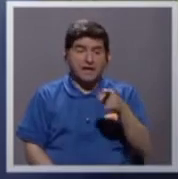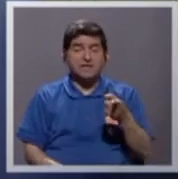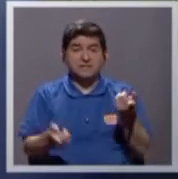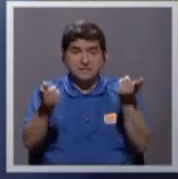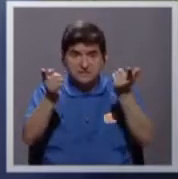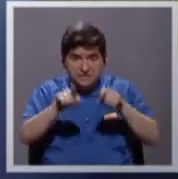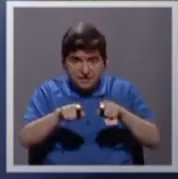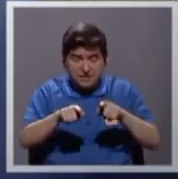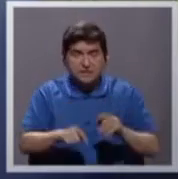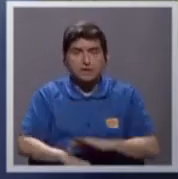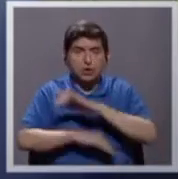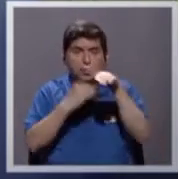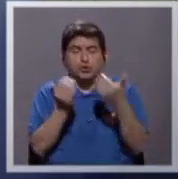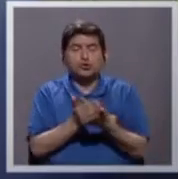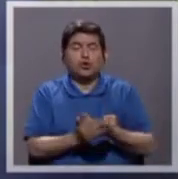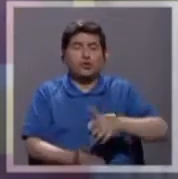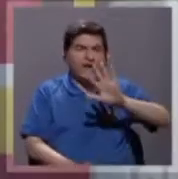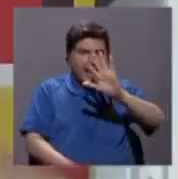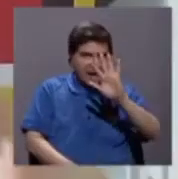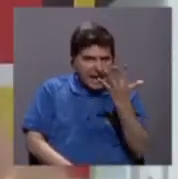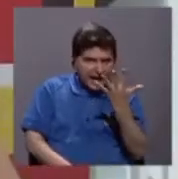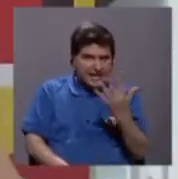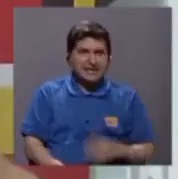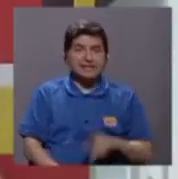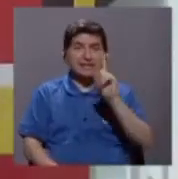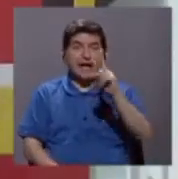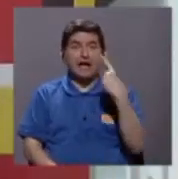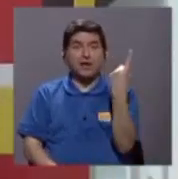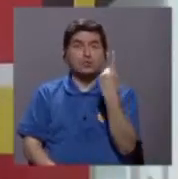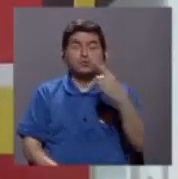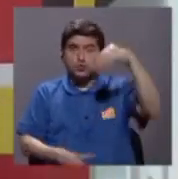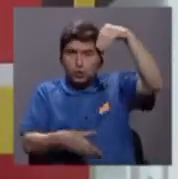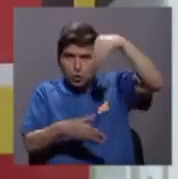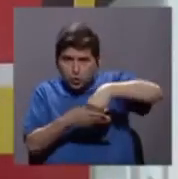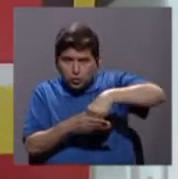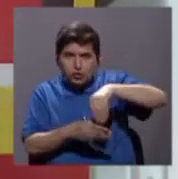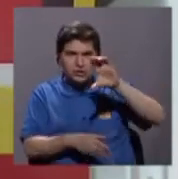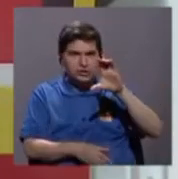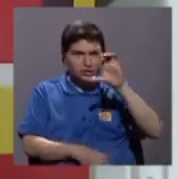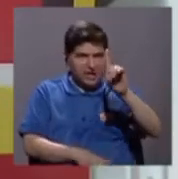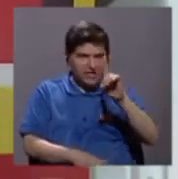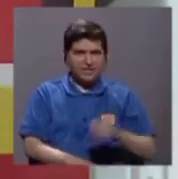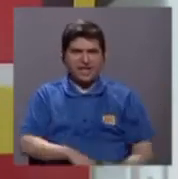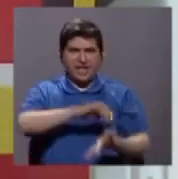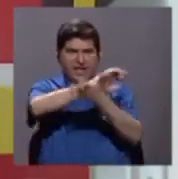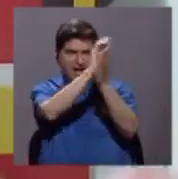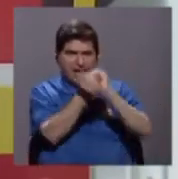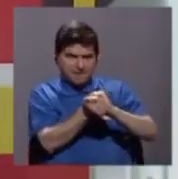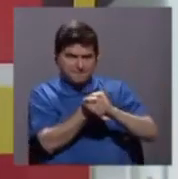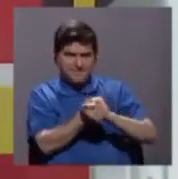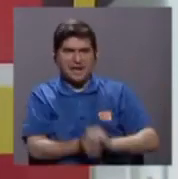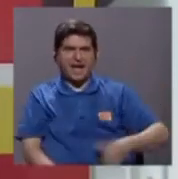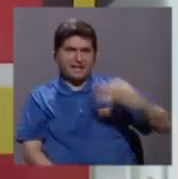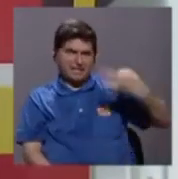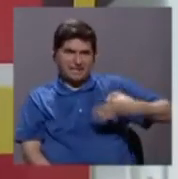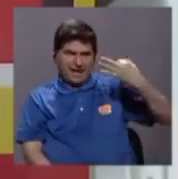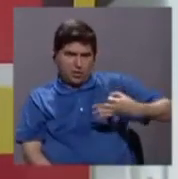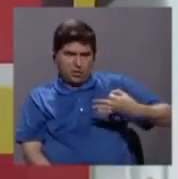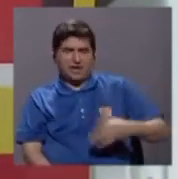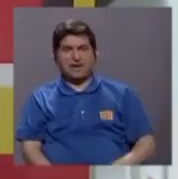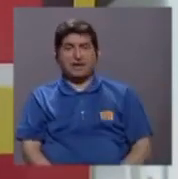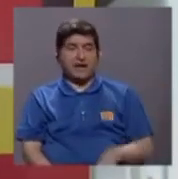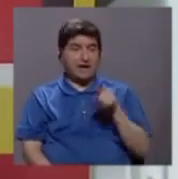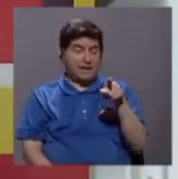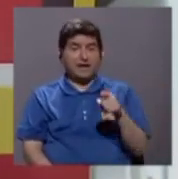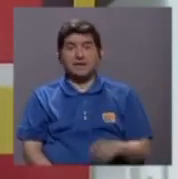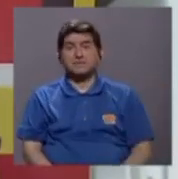para que toda la Quinta Sinfonía caiga en una CD. Eso era cambiado del original, porque en este